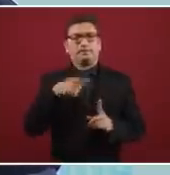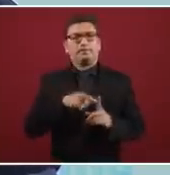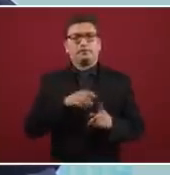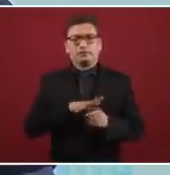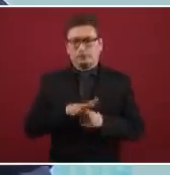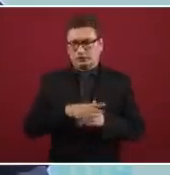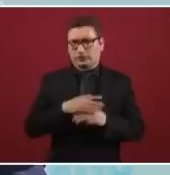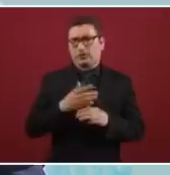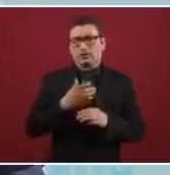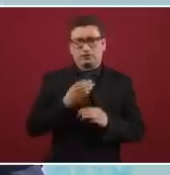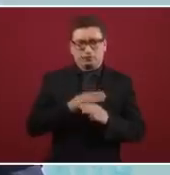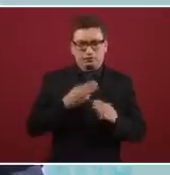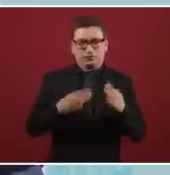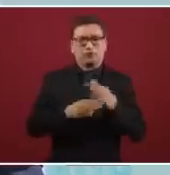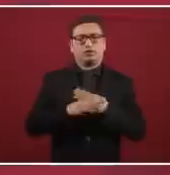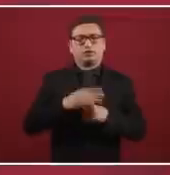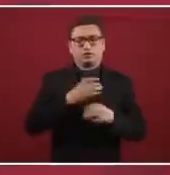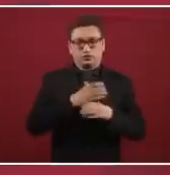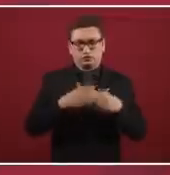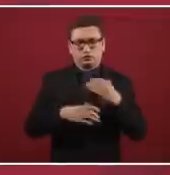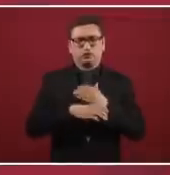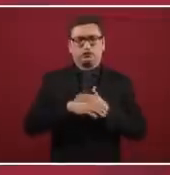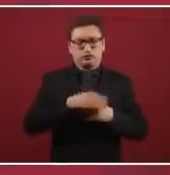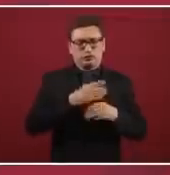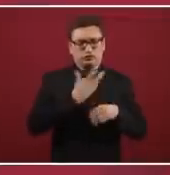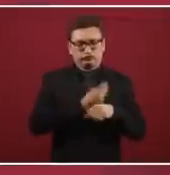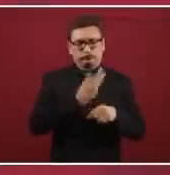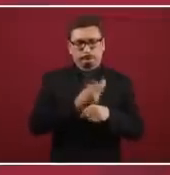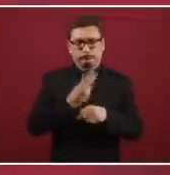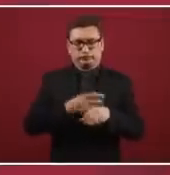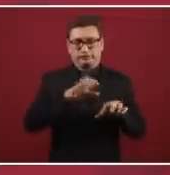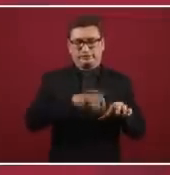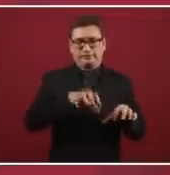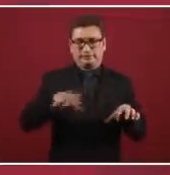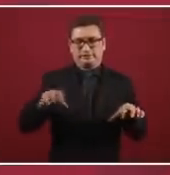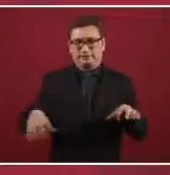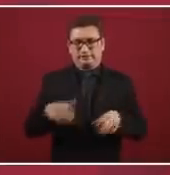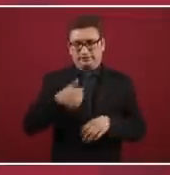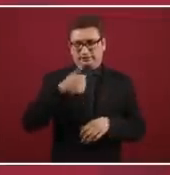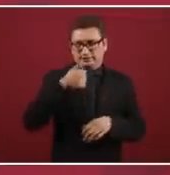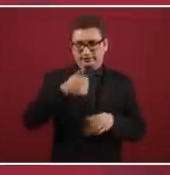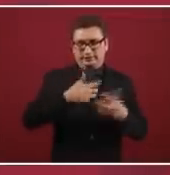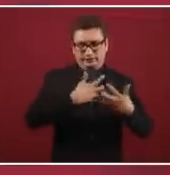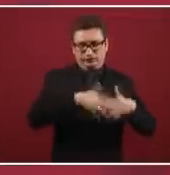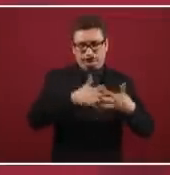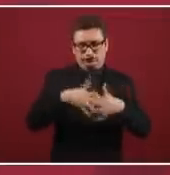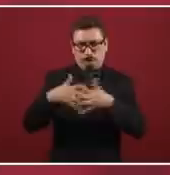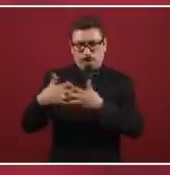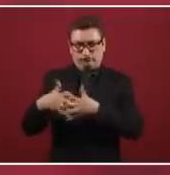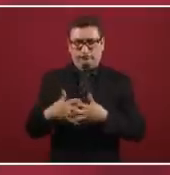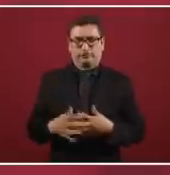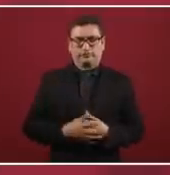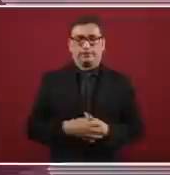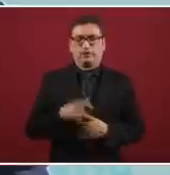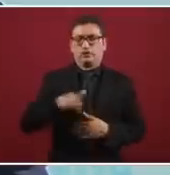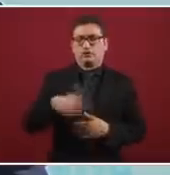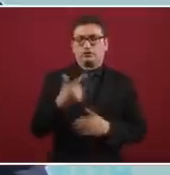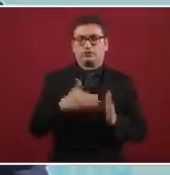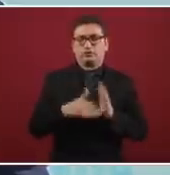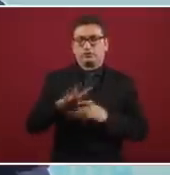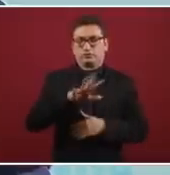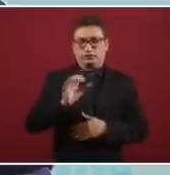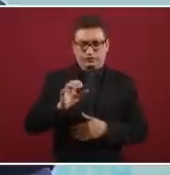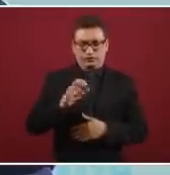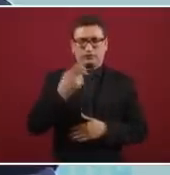de refaccionamiento y equipo para las 6 refinerías de este año. Estos 12.500 será de procura